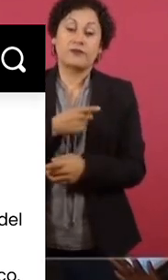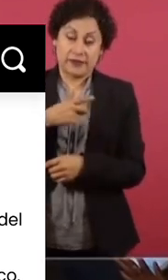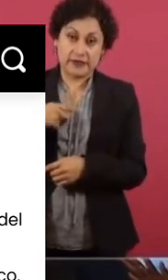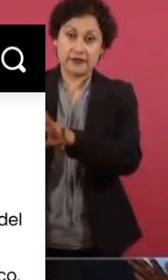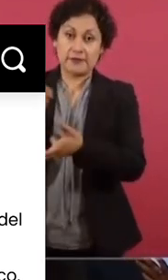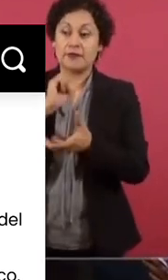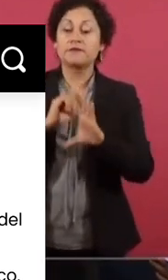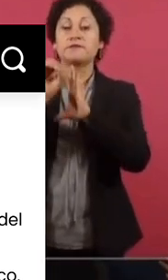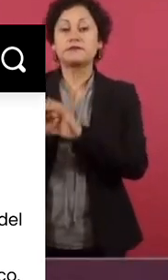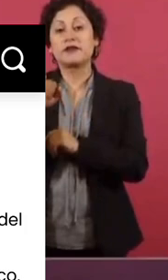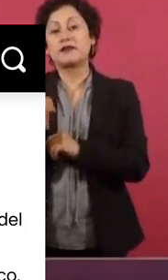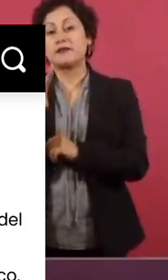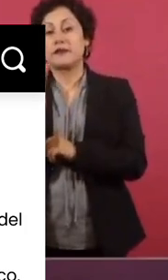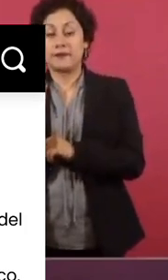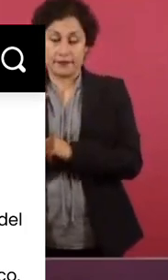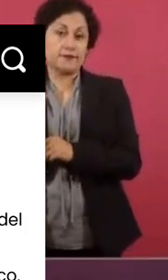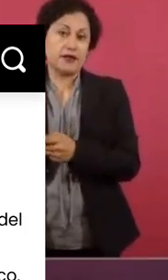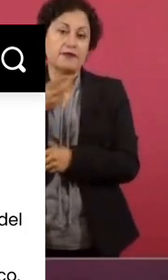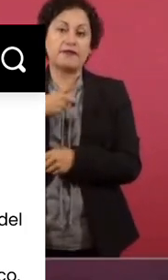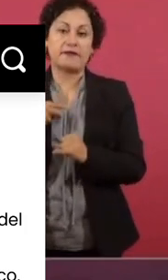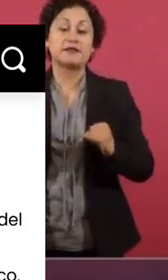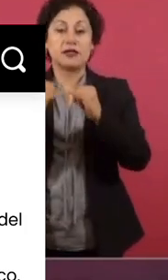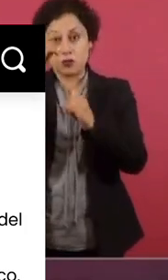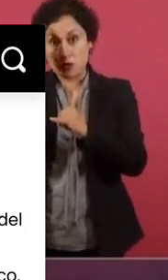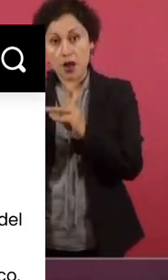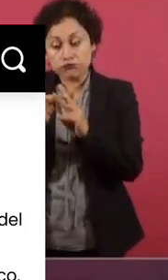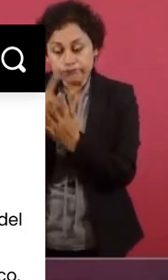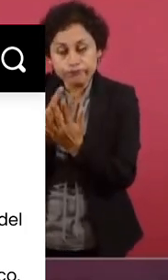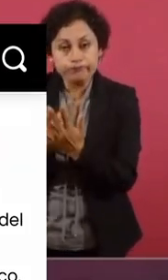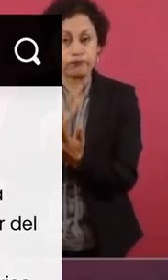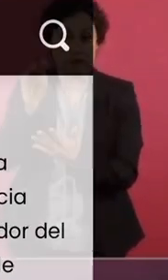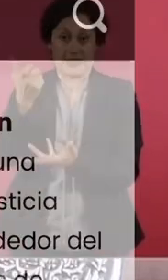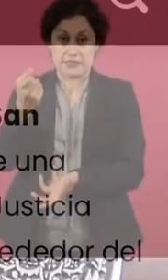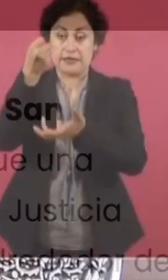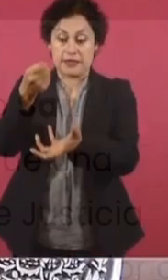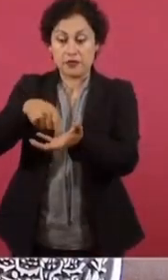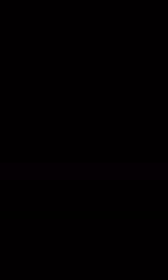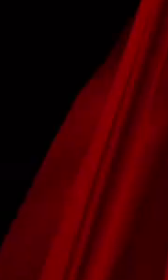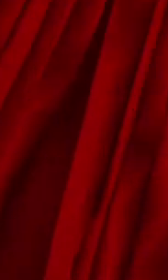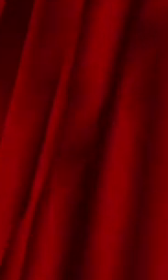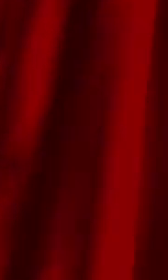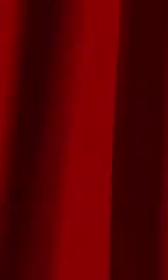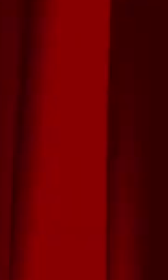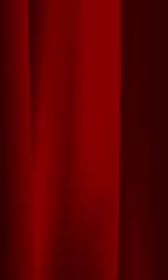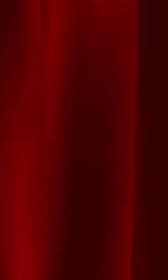para devolverle al pueblo lo robado, y es un dinero que ayuda mucho.